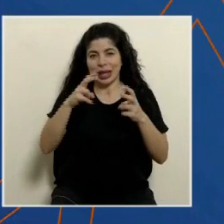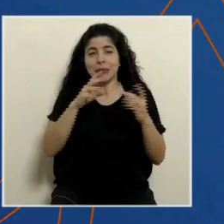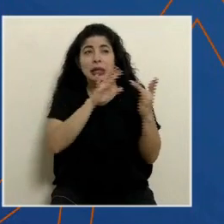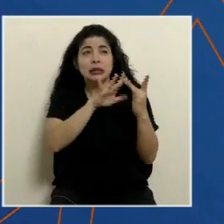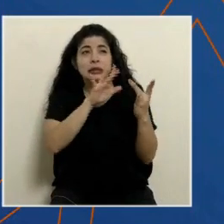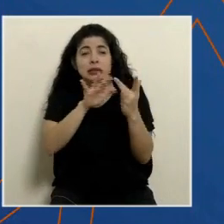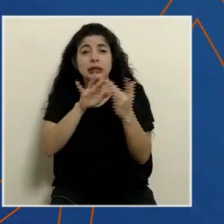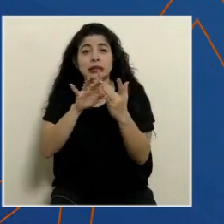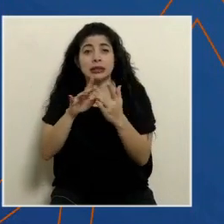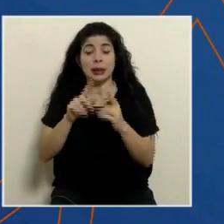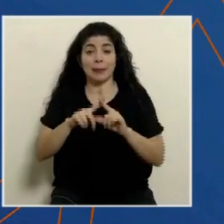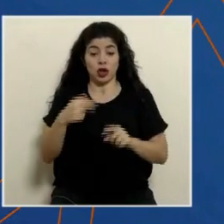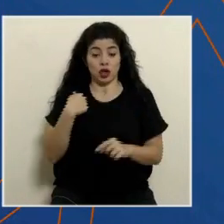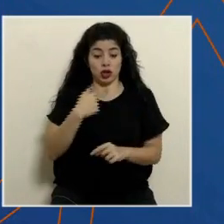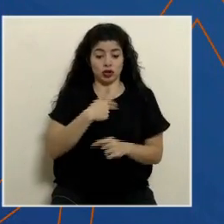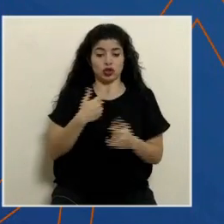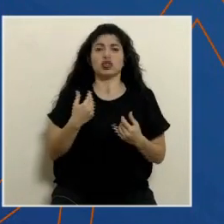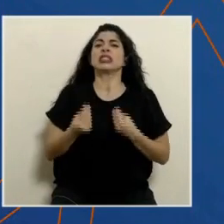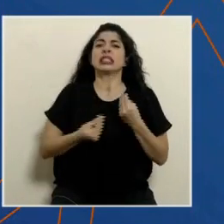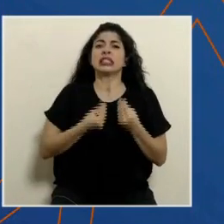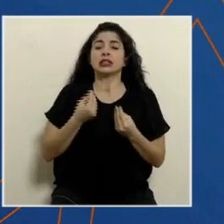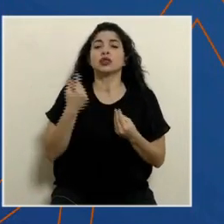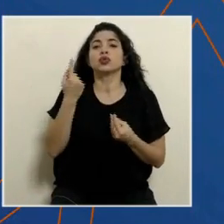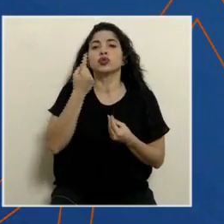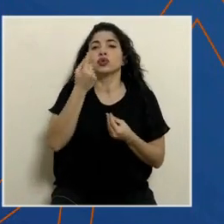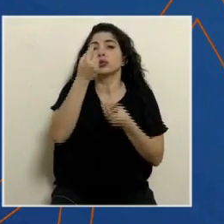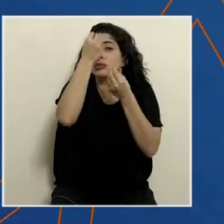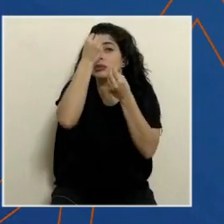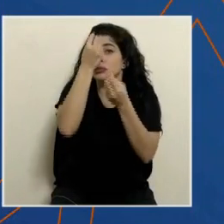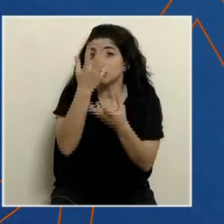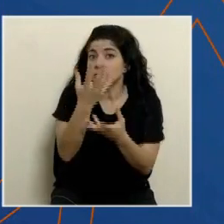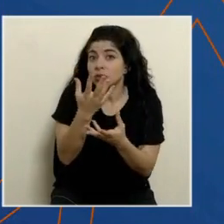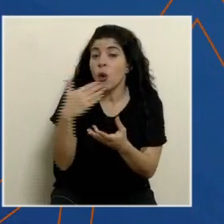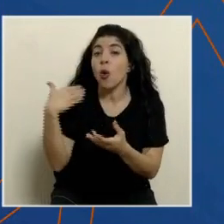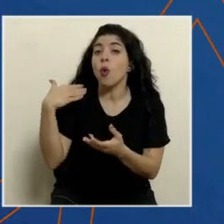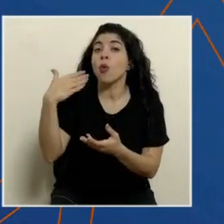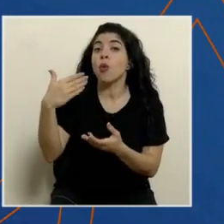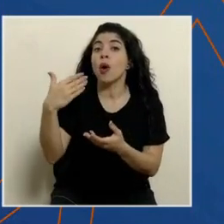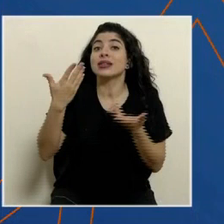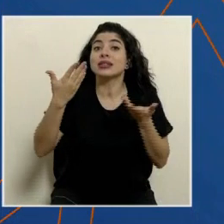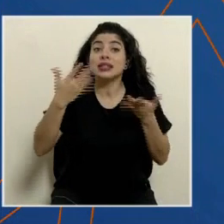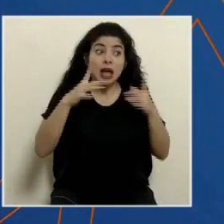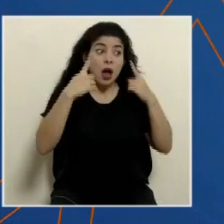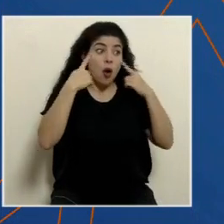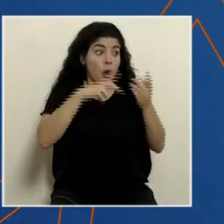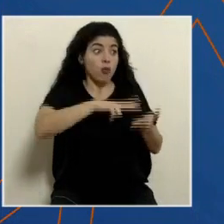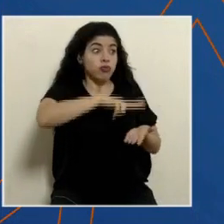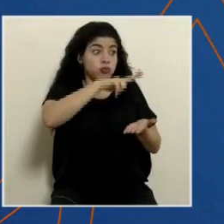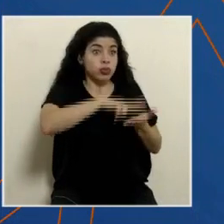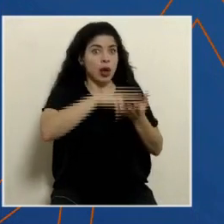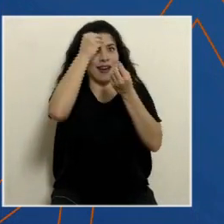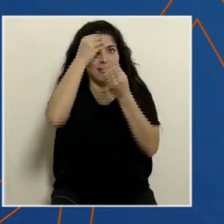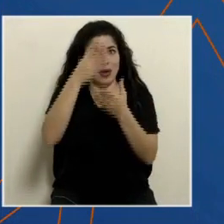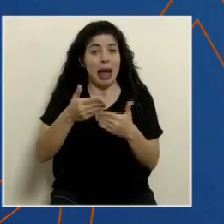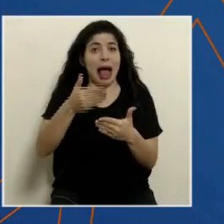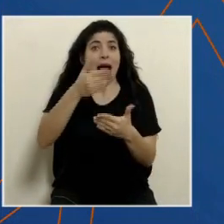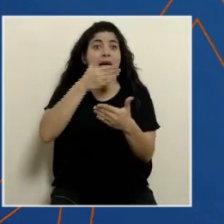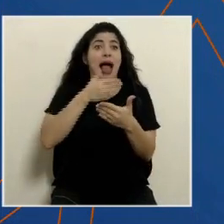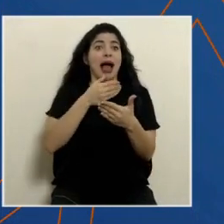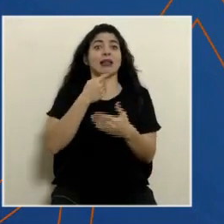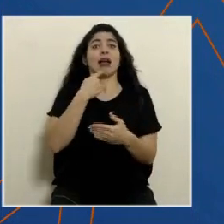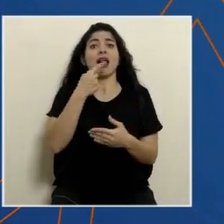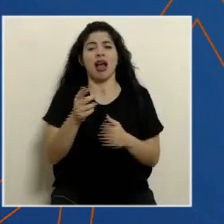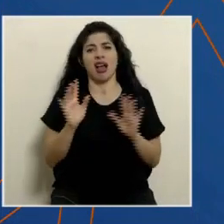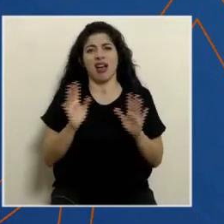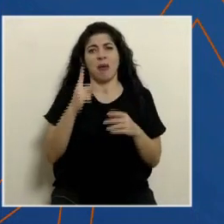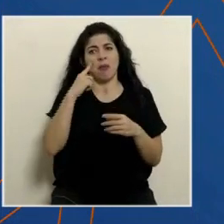obstante, lo que nosotros hacemos es comunicar las cosas una vez que están materializadas para no generar una falsa